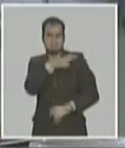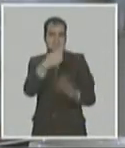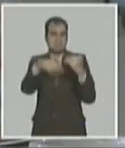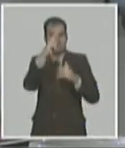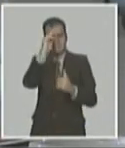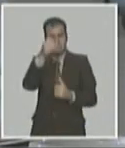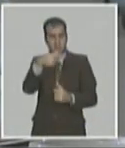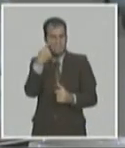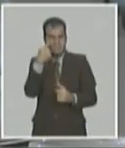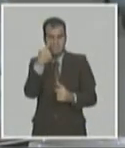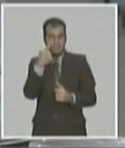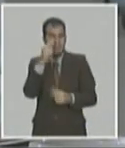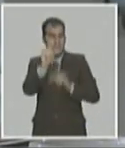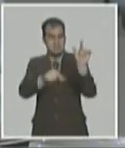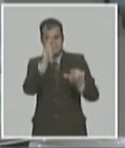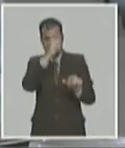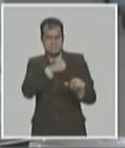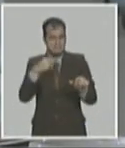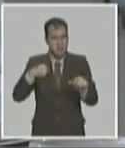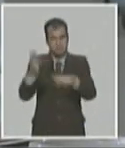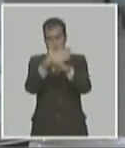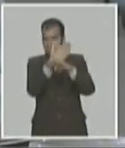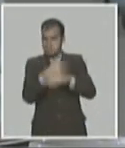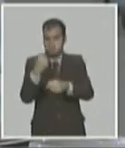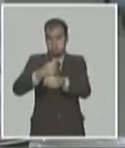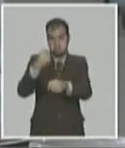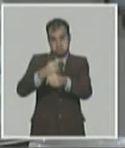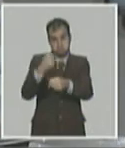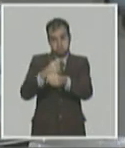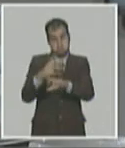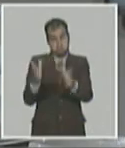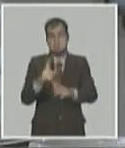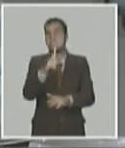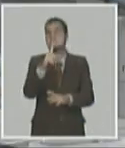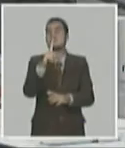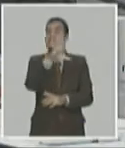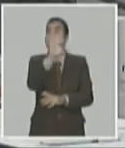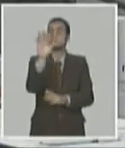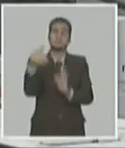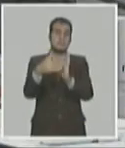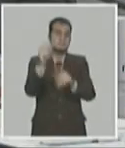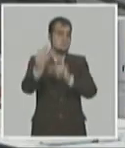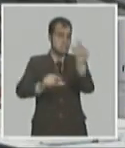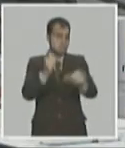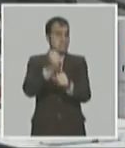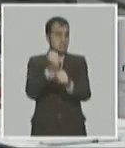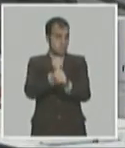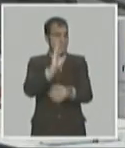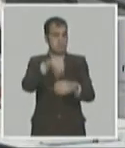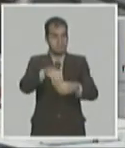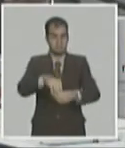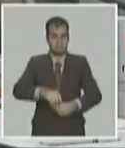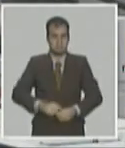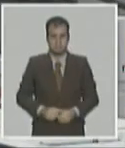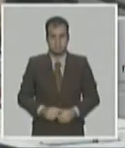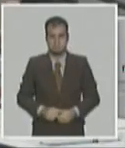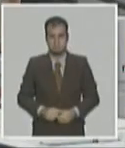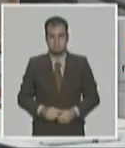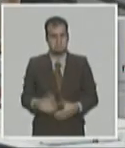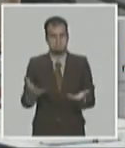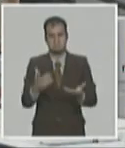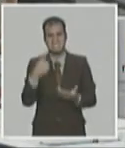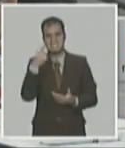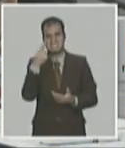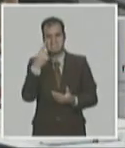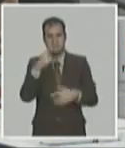gran ejército de batas blancas que integra casi 500,000 de trabajadores. Morales, ¿en qué tiempo hacer el primer y segundo grado de la especialidad de